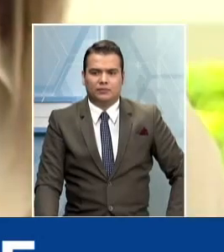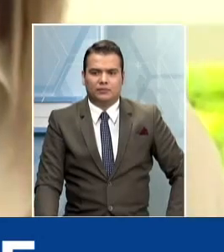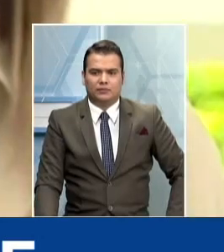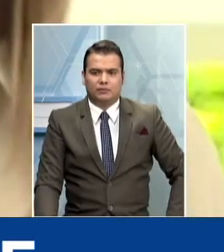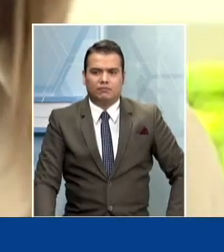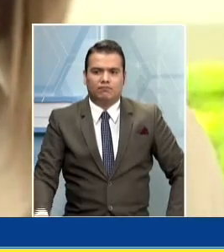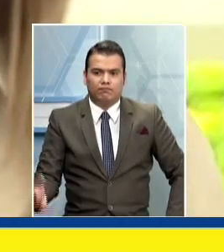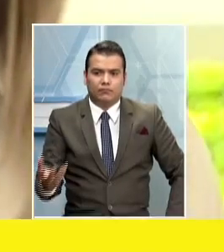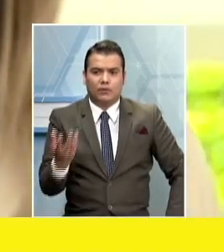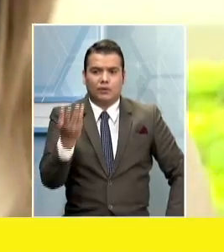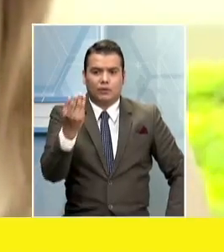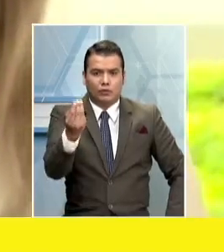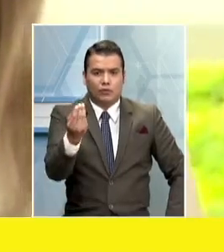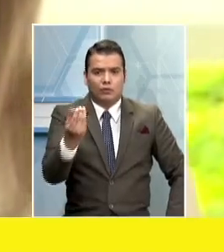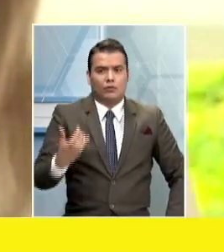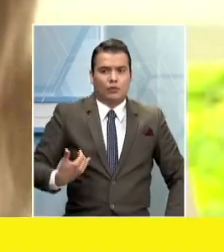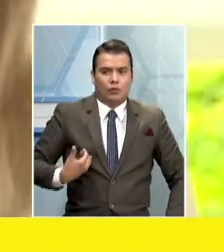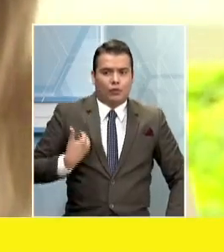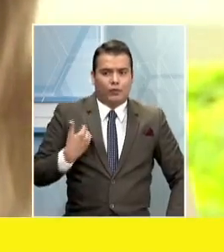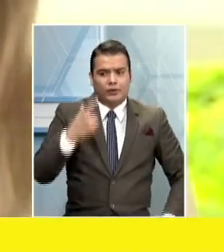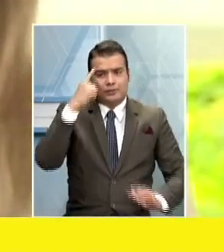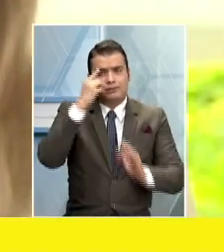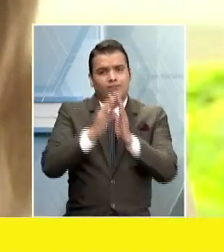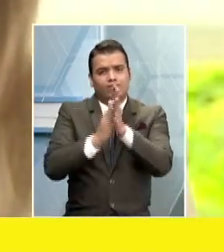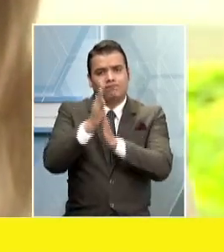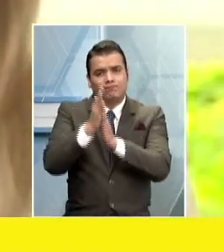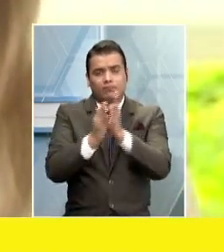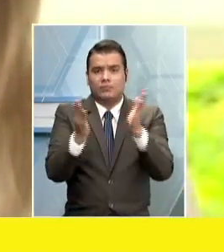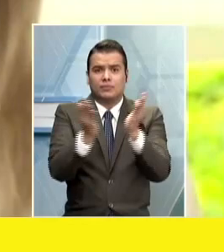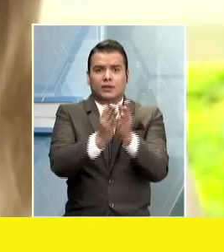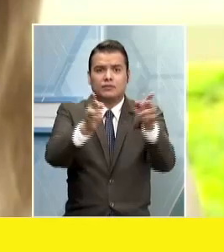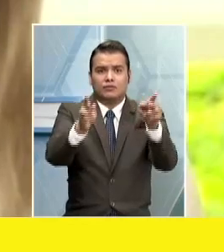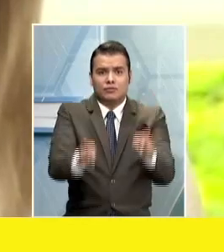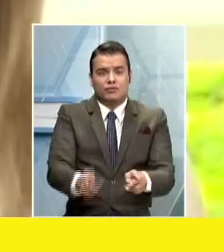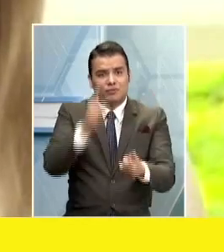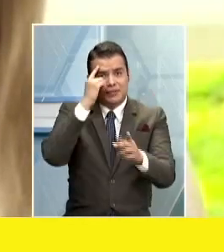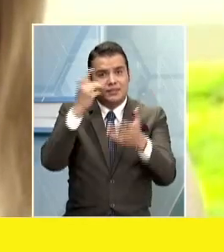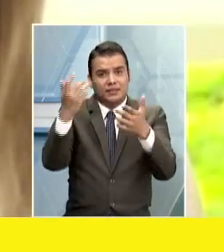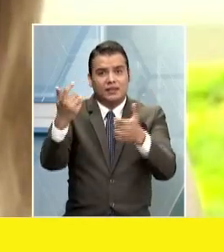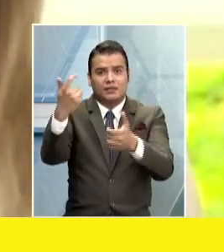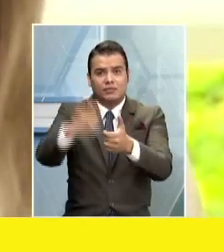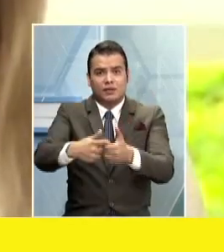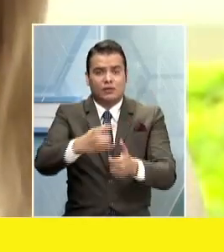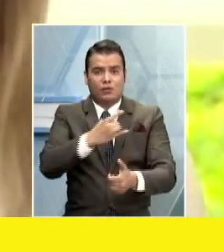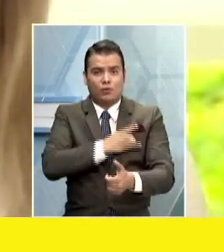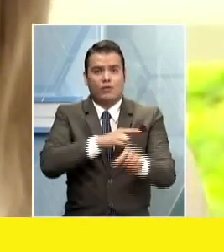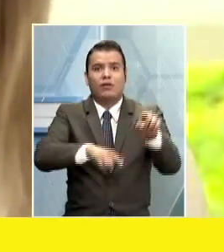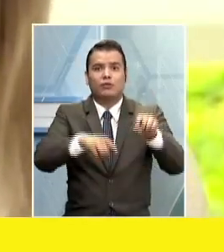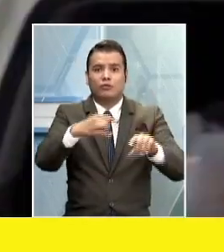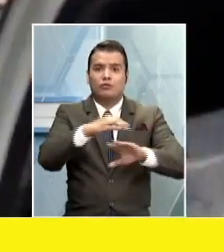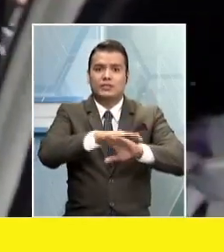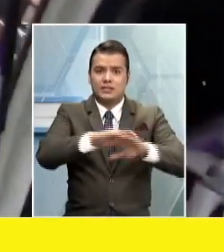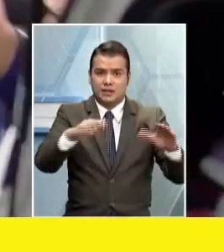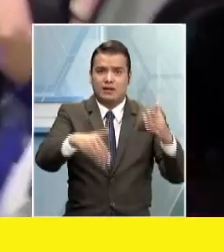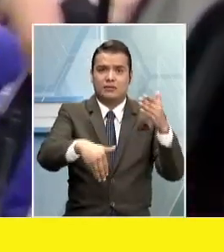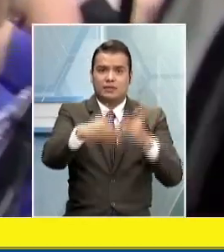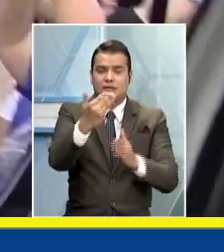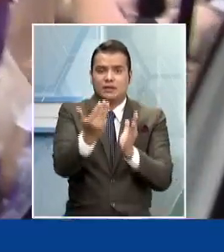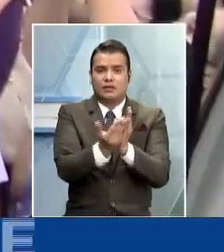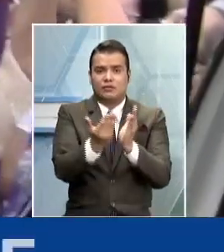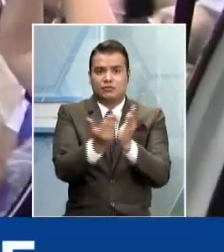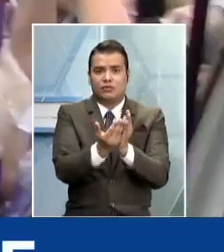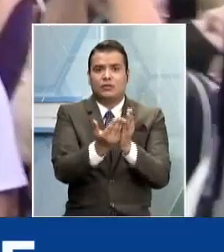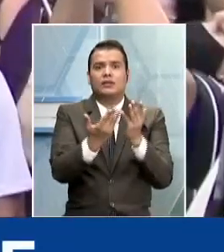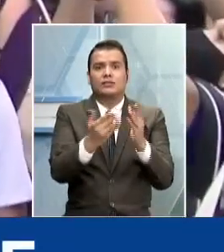Eran jóvenes llenos de sueños, estudiantes, con ganas de ingresar a la universidad algunos, otros ya habían iniciado. Banderas a